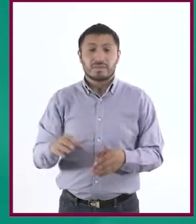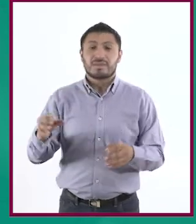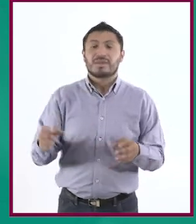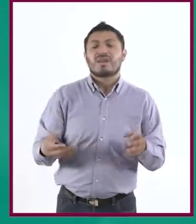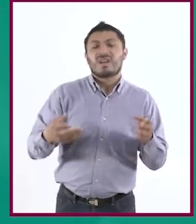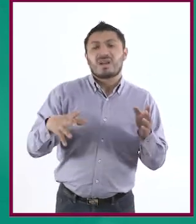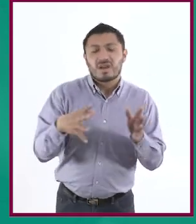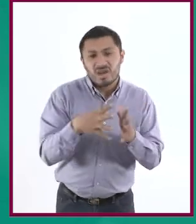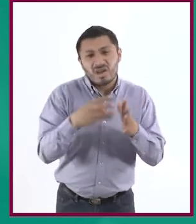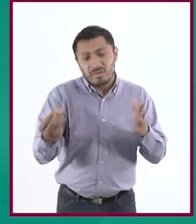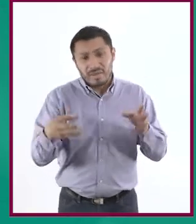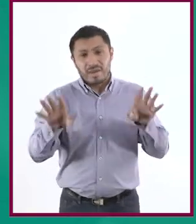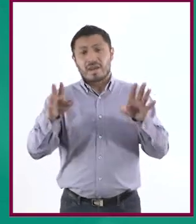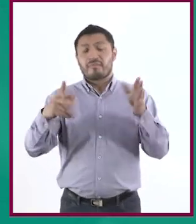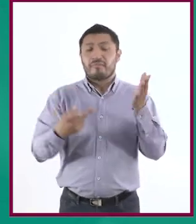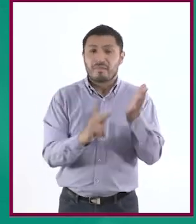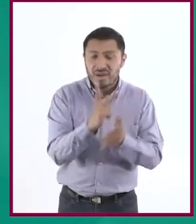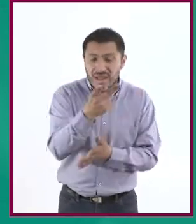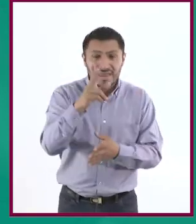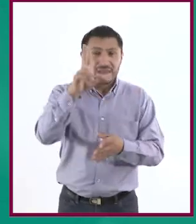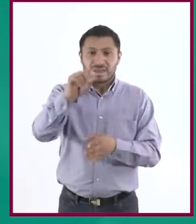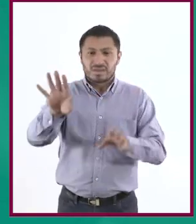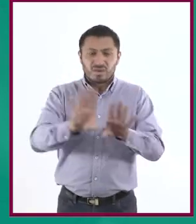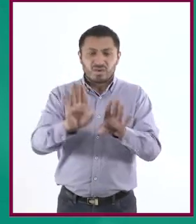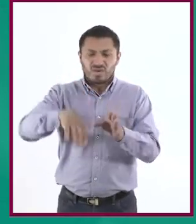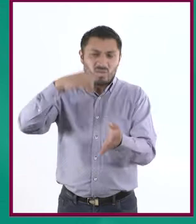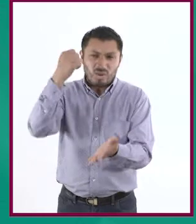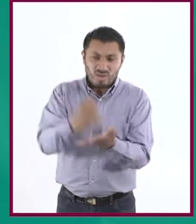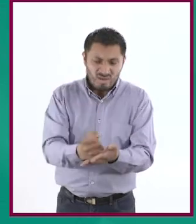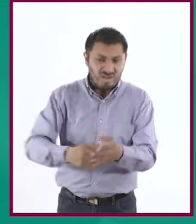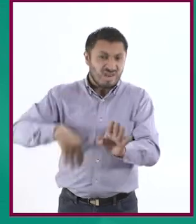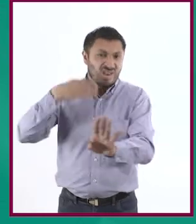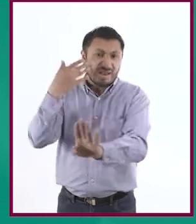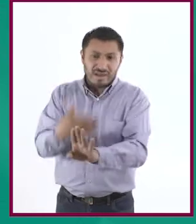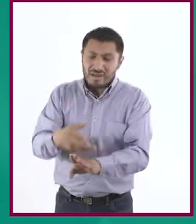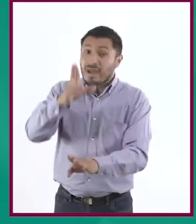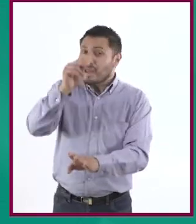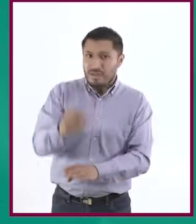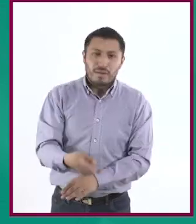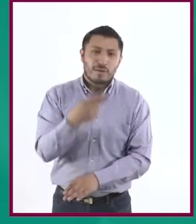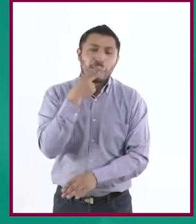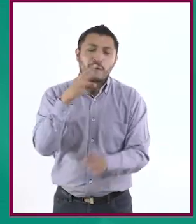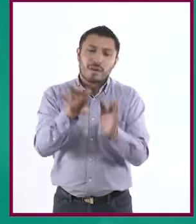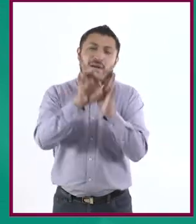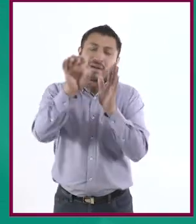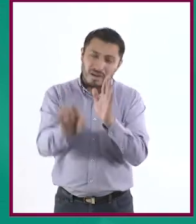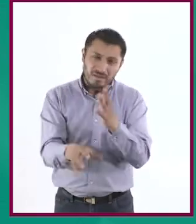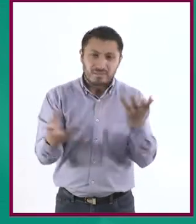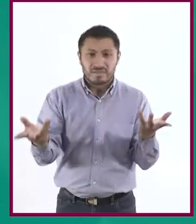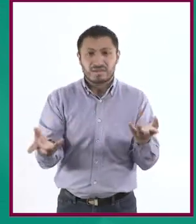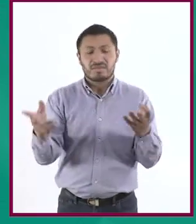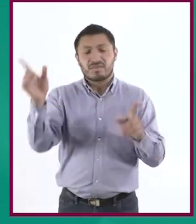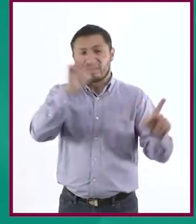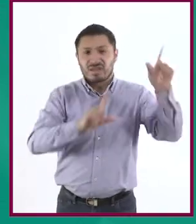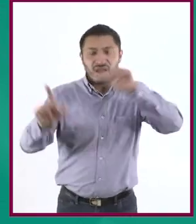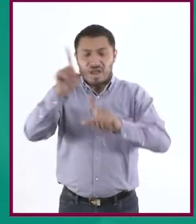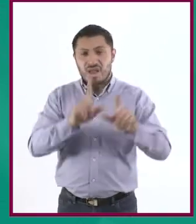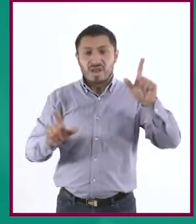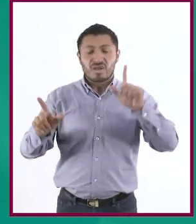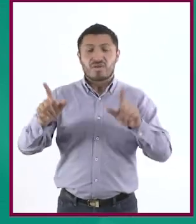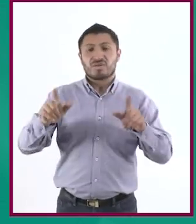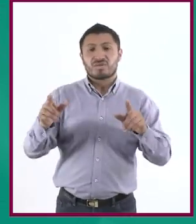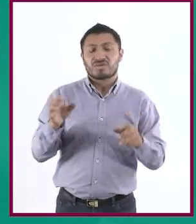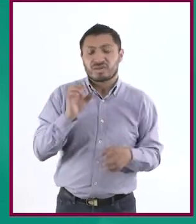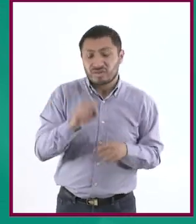no necesariamente es perjudicial. Se usa, por ejemplo, en laboratorios de cultivo de